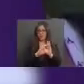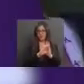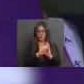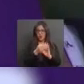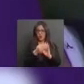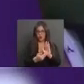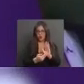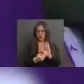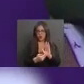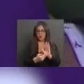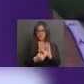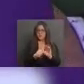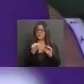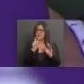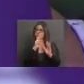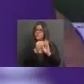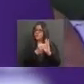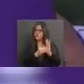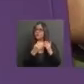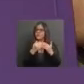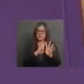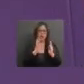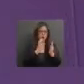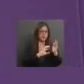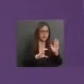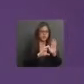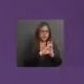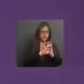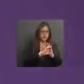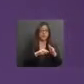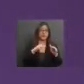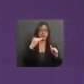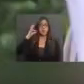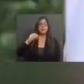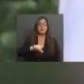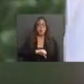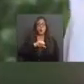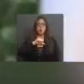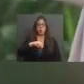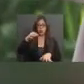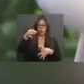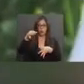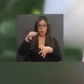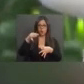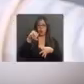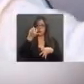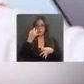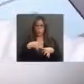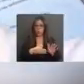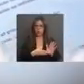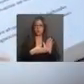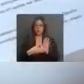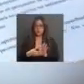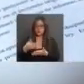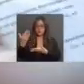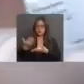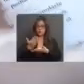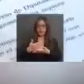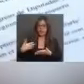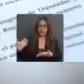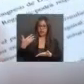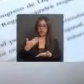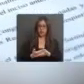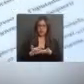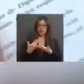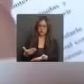son regiones que se parecen mucho, que tienen una estructura social, económica, bastante parecida, bien estructurada, donde está el